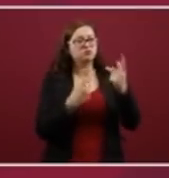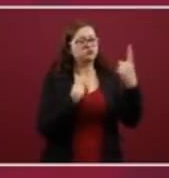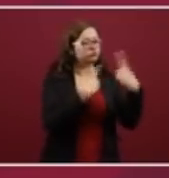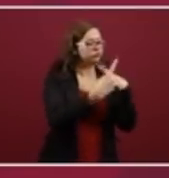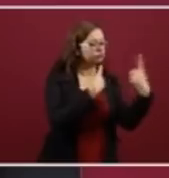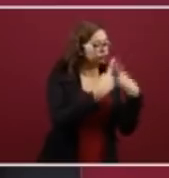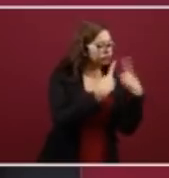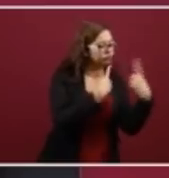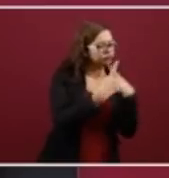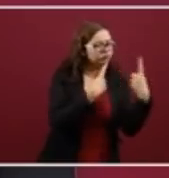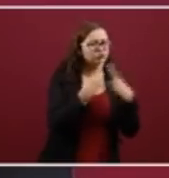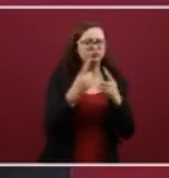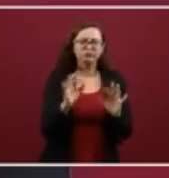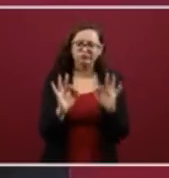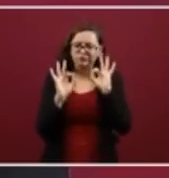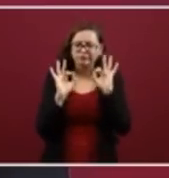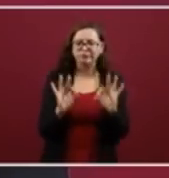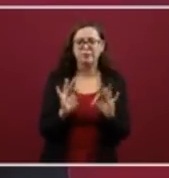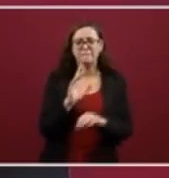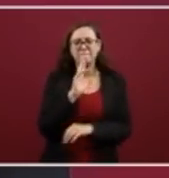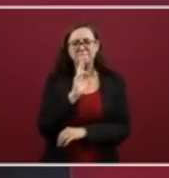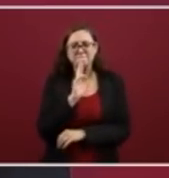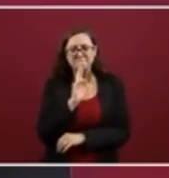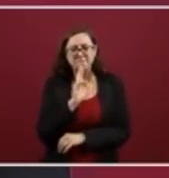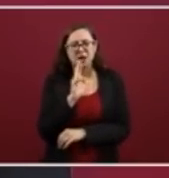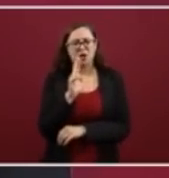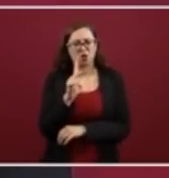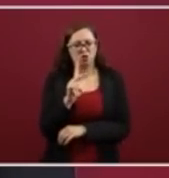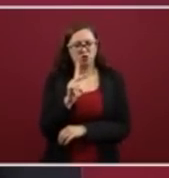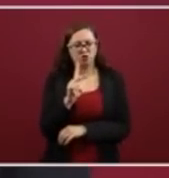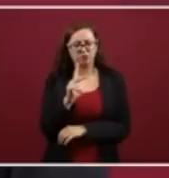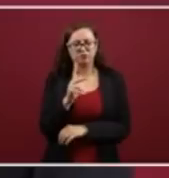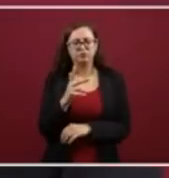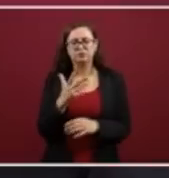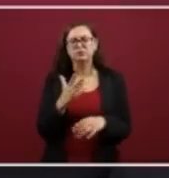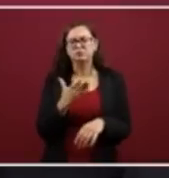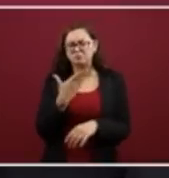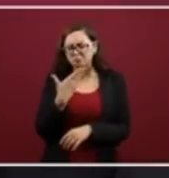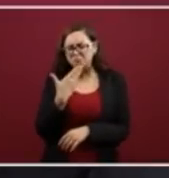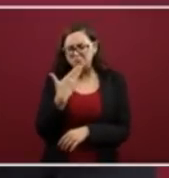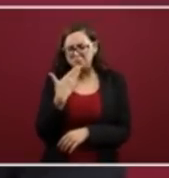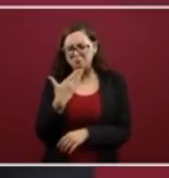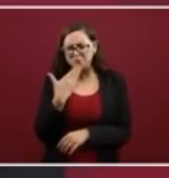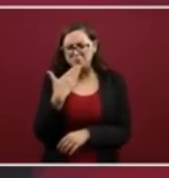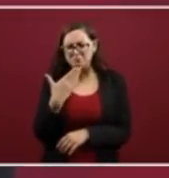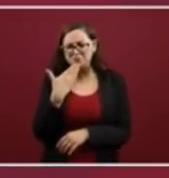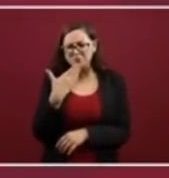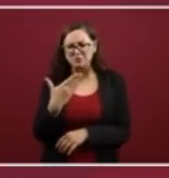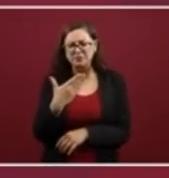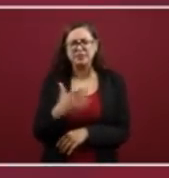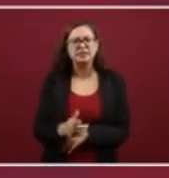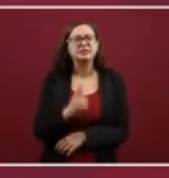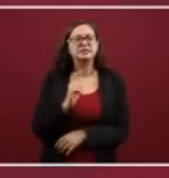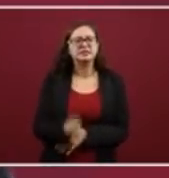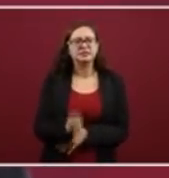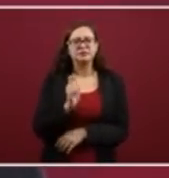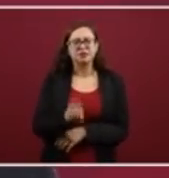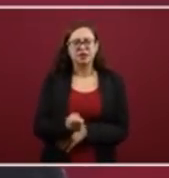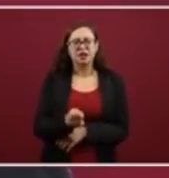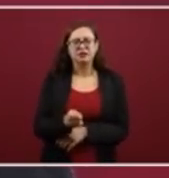delegación mexicana en la negociación fueron buenos no entran en vigor